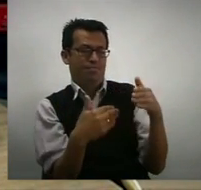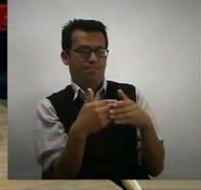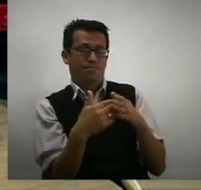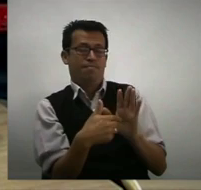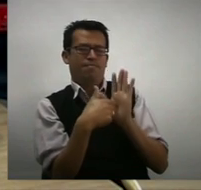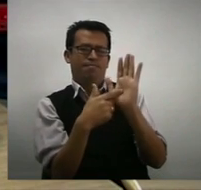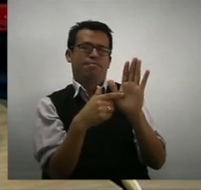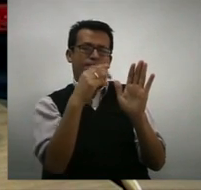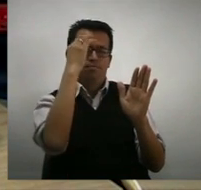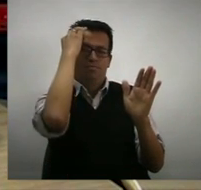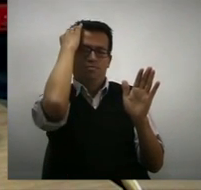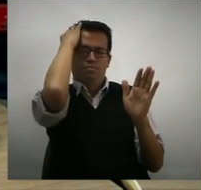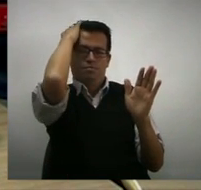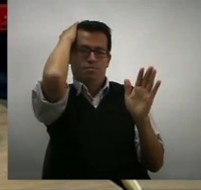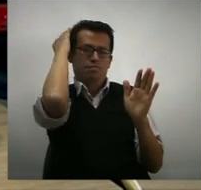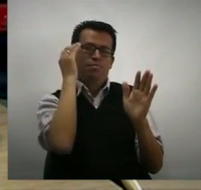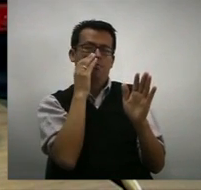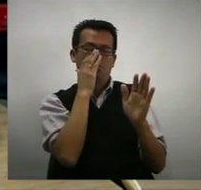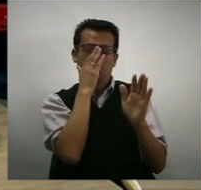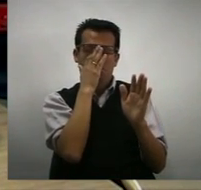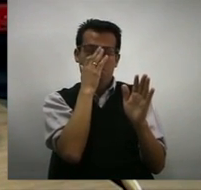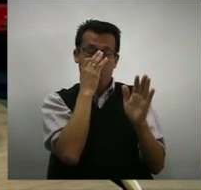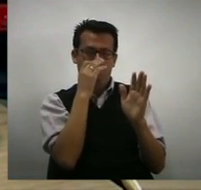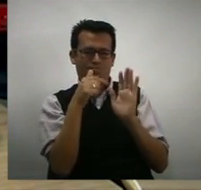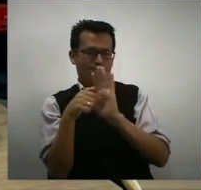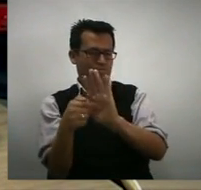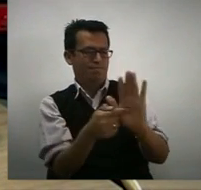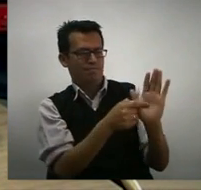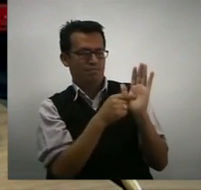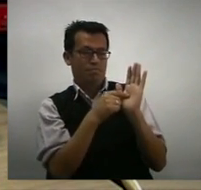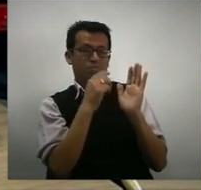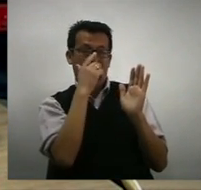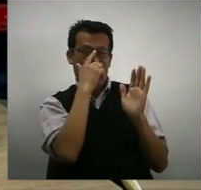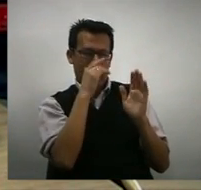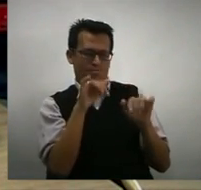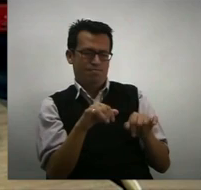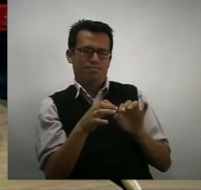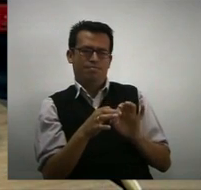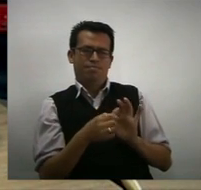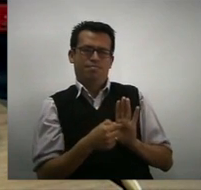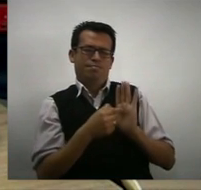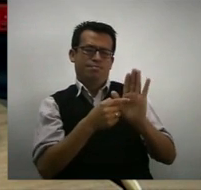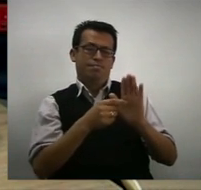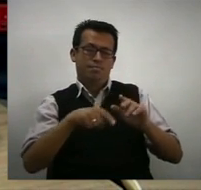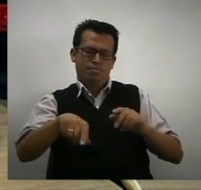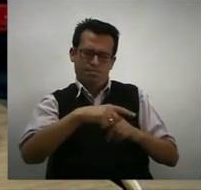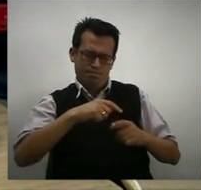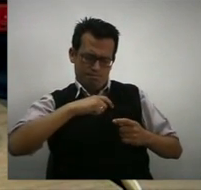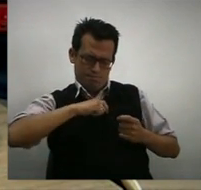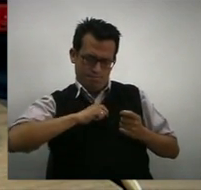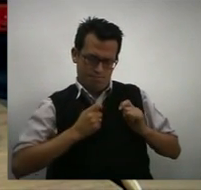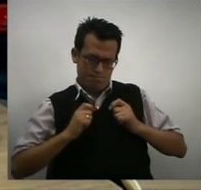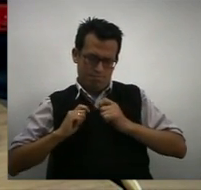rostro, íntegramente fusionado a la viscosidad orgánica de la que hago parte y que hace presencia. Una